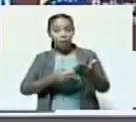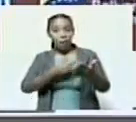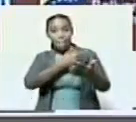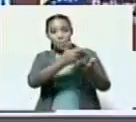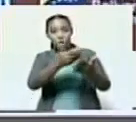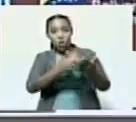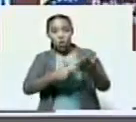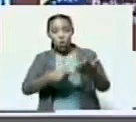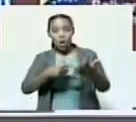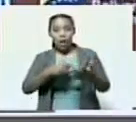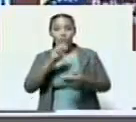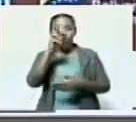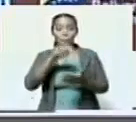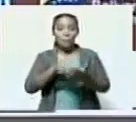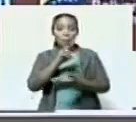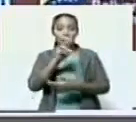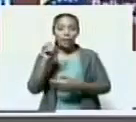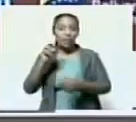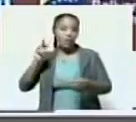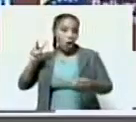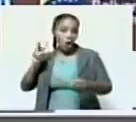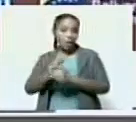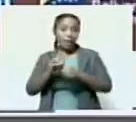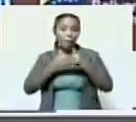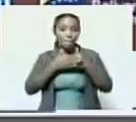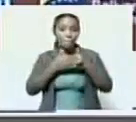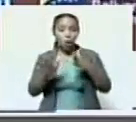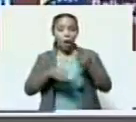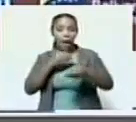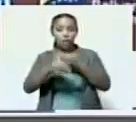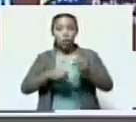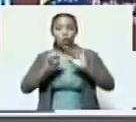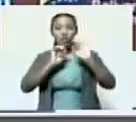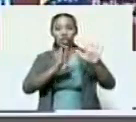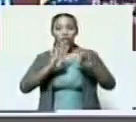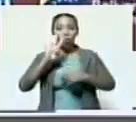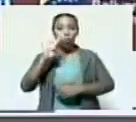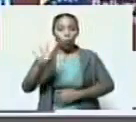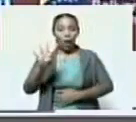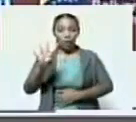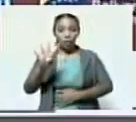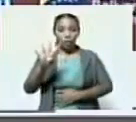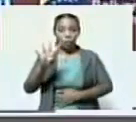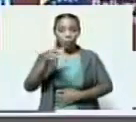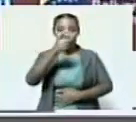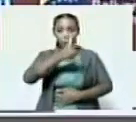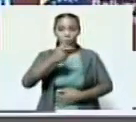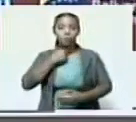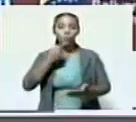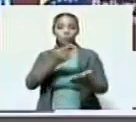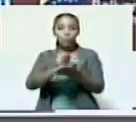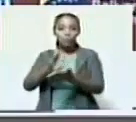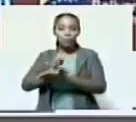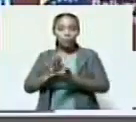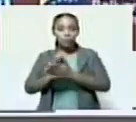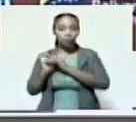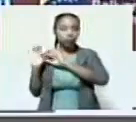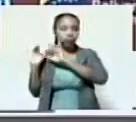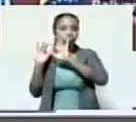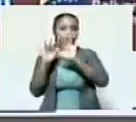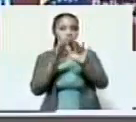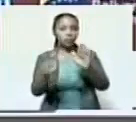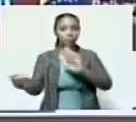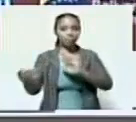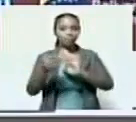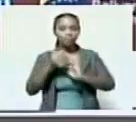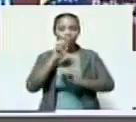el 2020 la violencia habría causado 94 eventos de desplazamiento masivo que